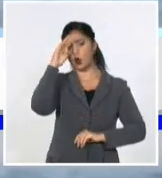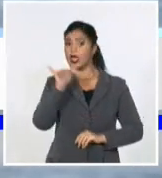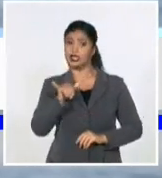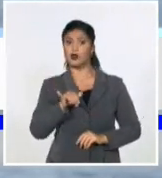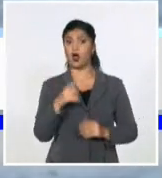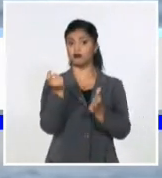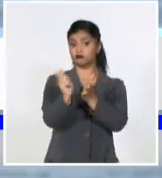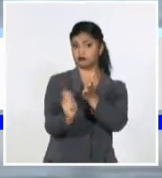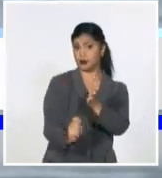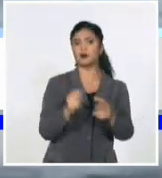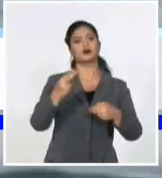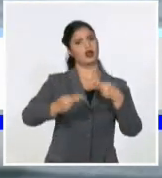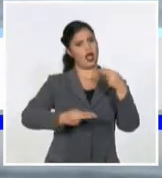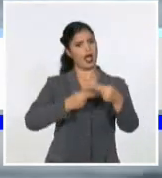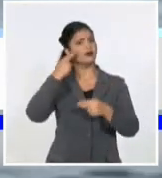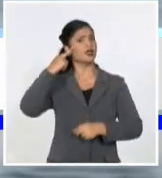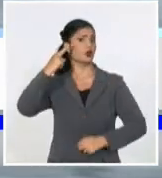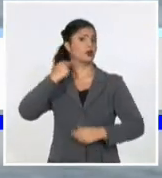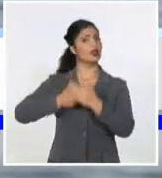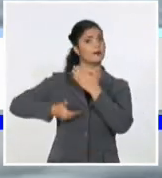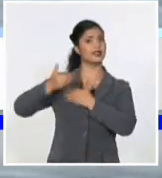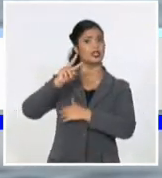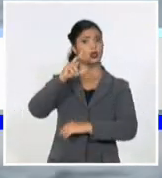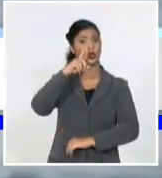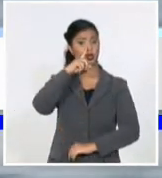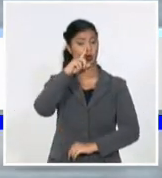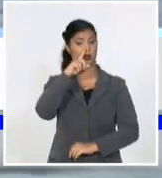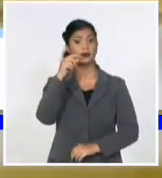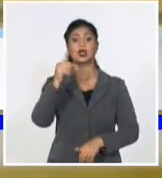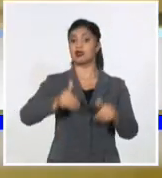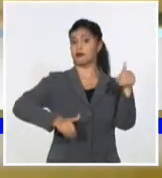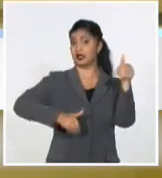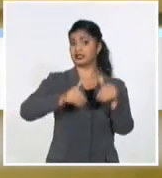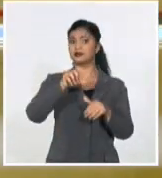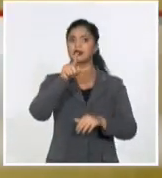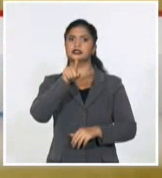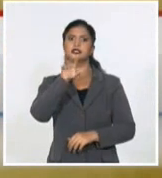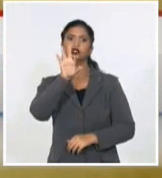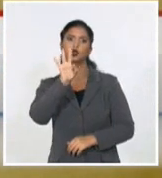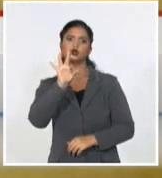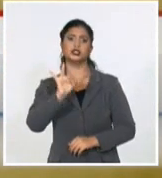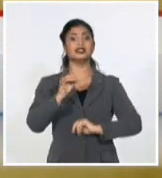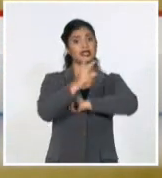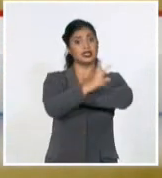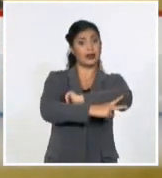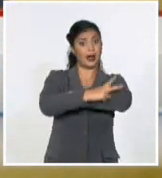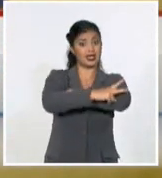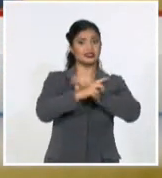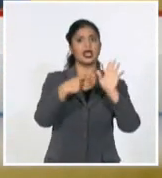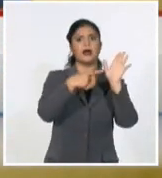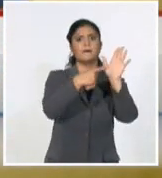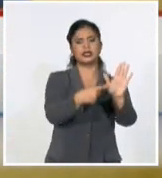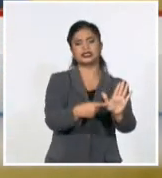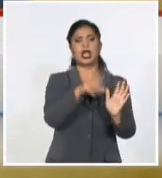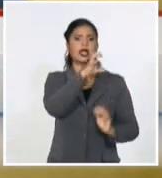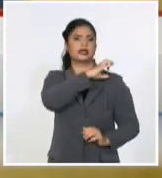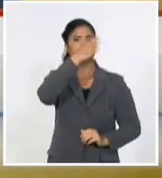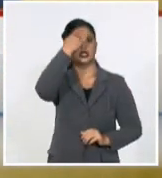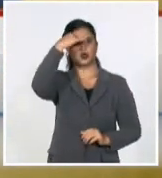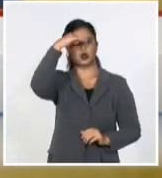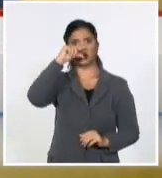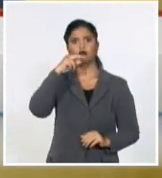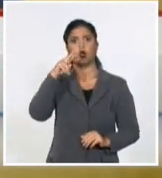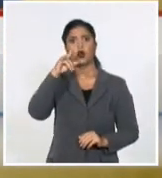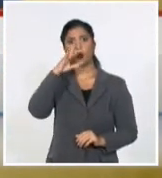2 de noviembre, usted lo recordará, 187 países apoyaron el texto presentado por el canciller cubano Bruno Rodríguez Parrilla ante la Asamblea